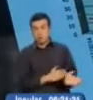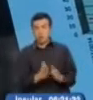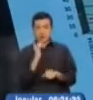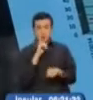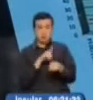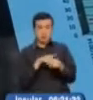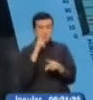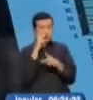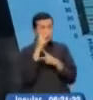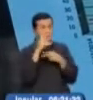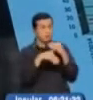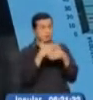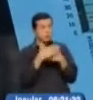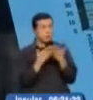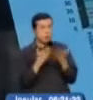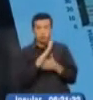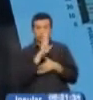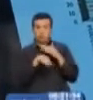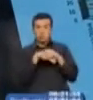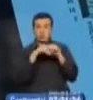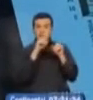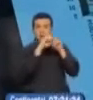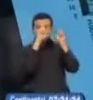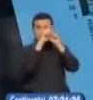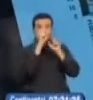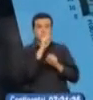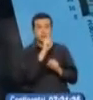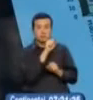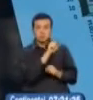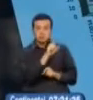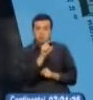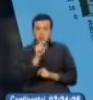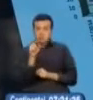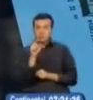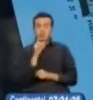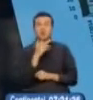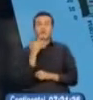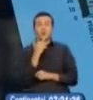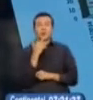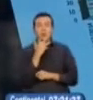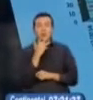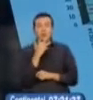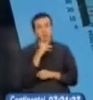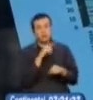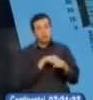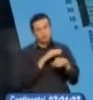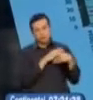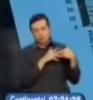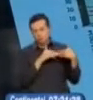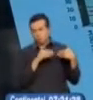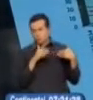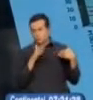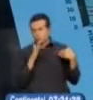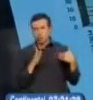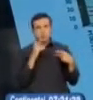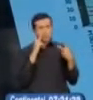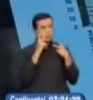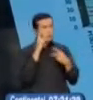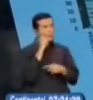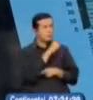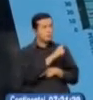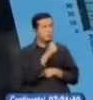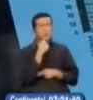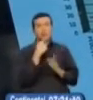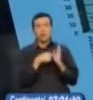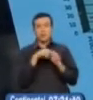Vemos, esta es una secuencia de todas las encuestas nacionales que se han realizado durante todo este tiempo. Tenemos en este gráfico mostrando